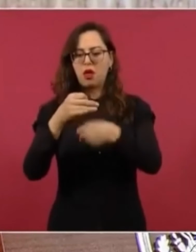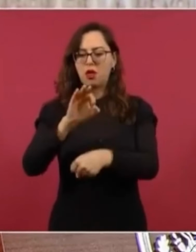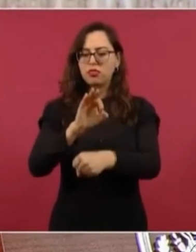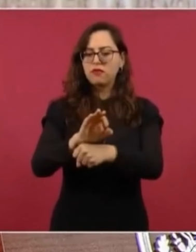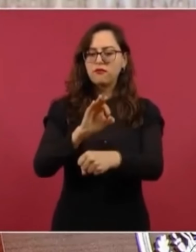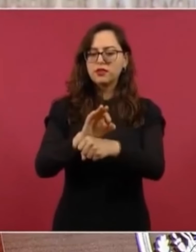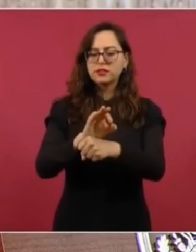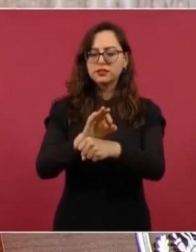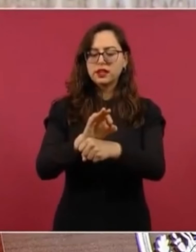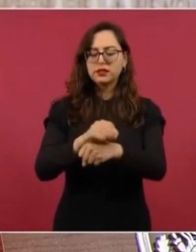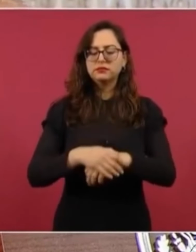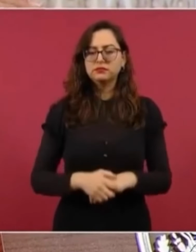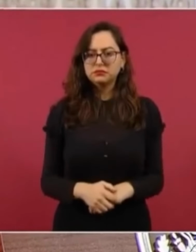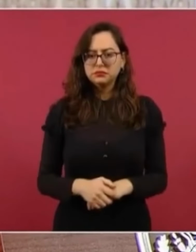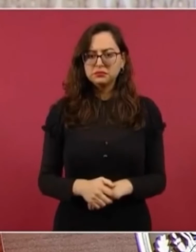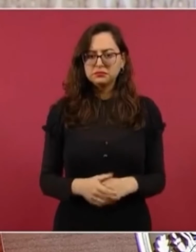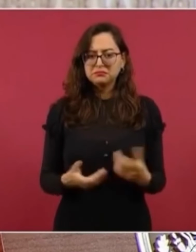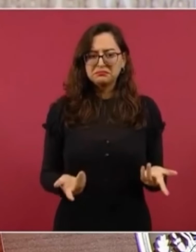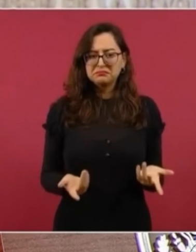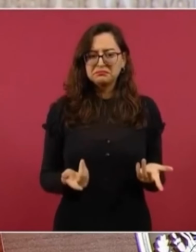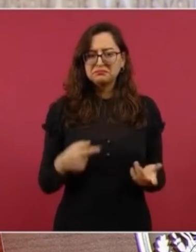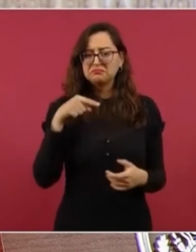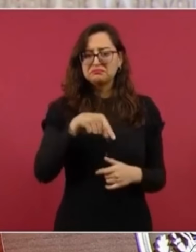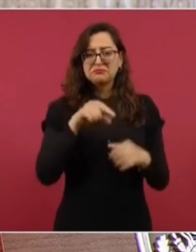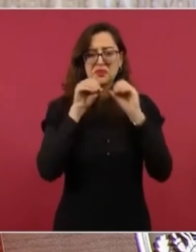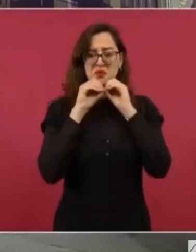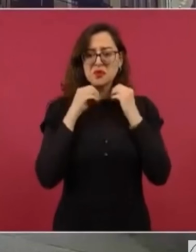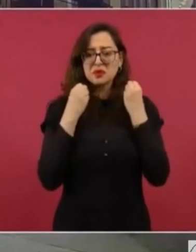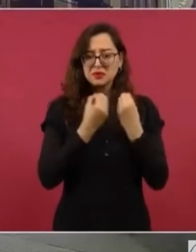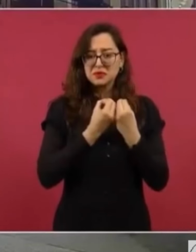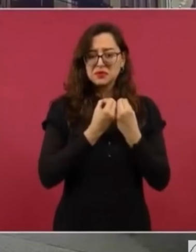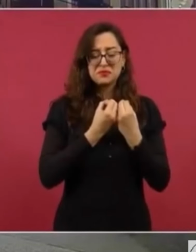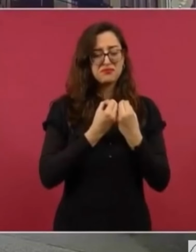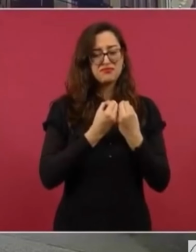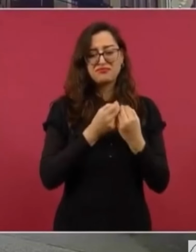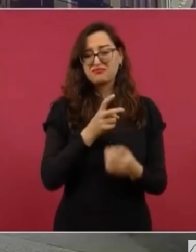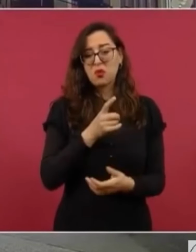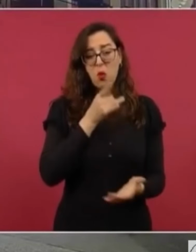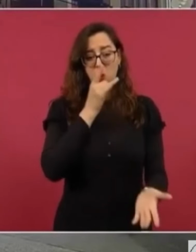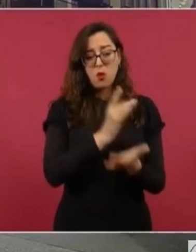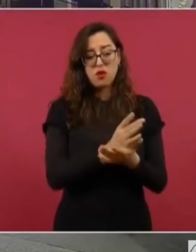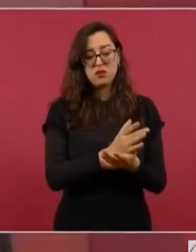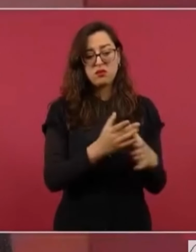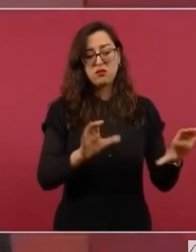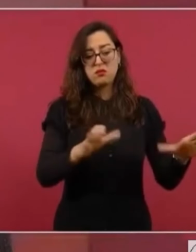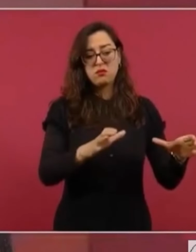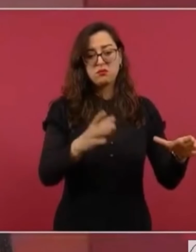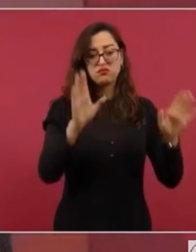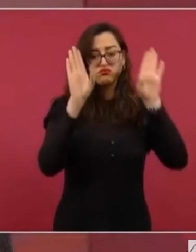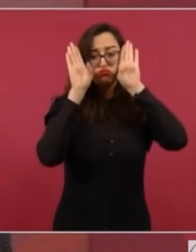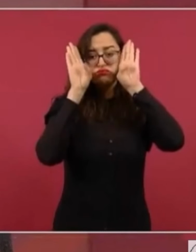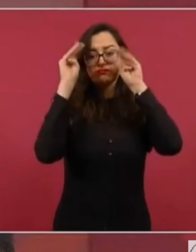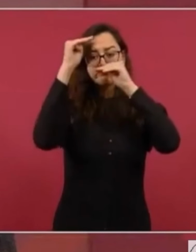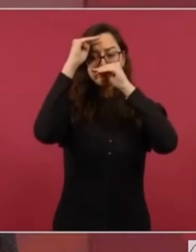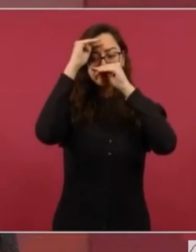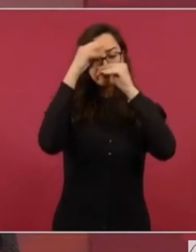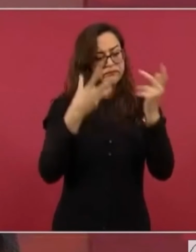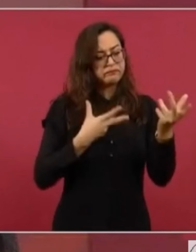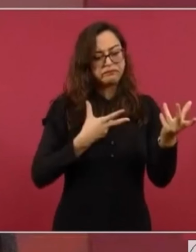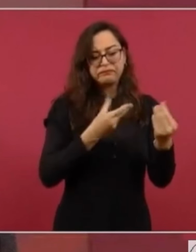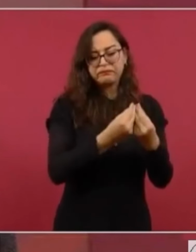completamente conservadora.